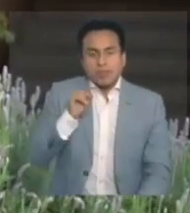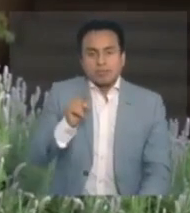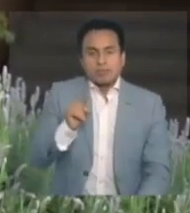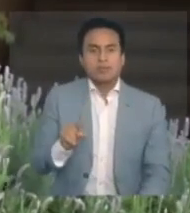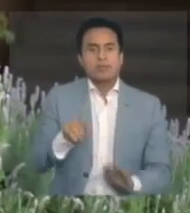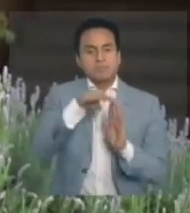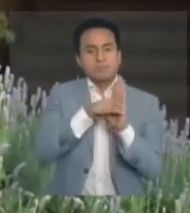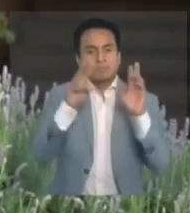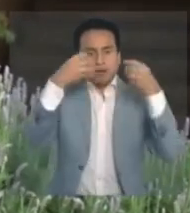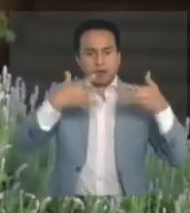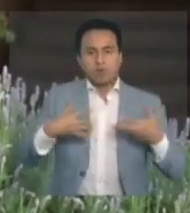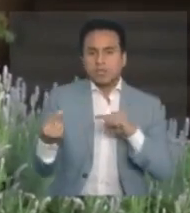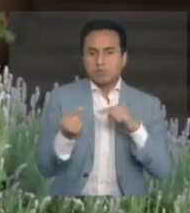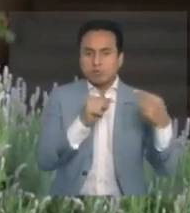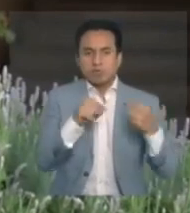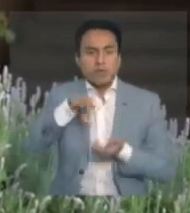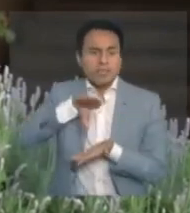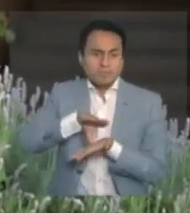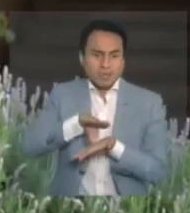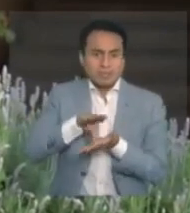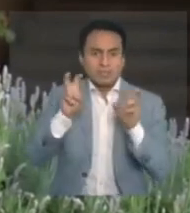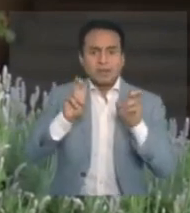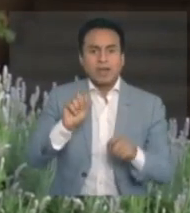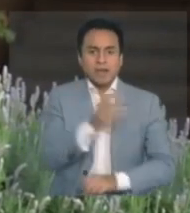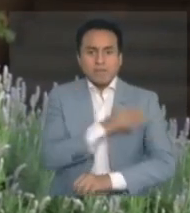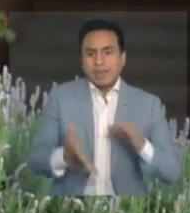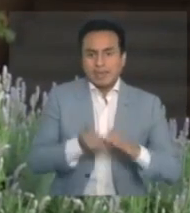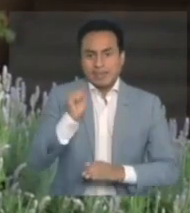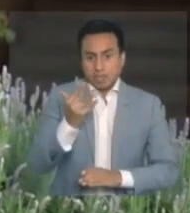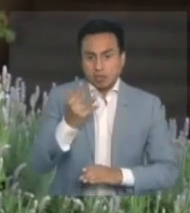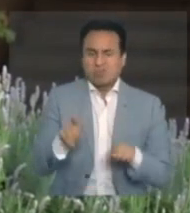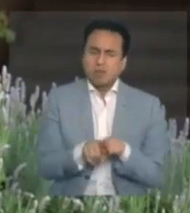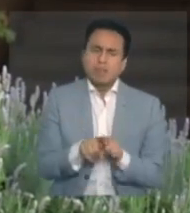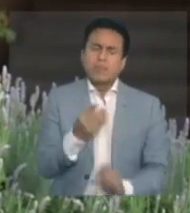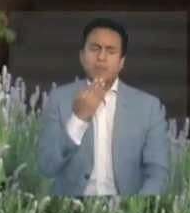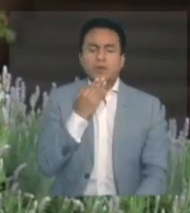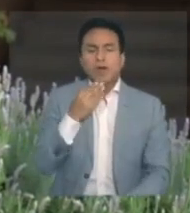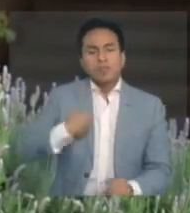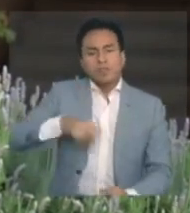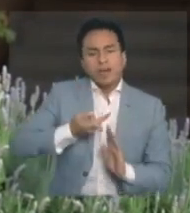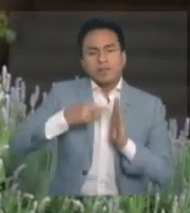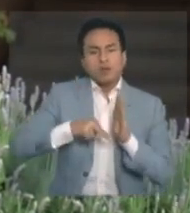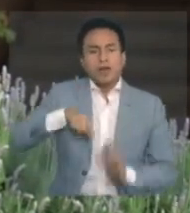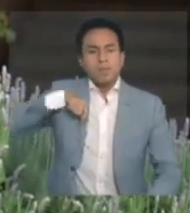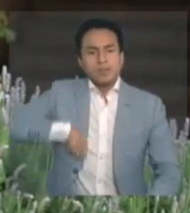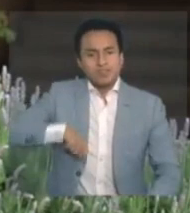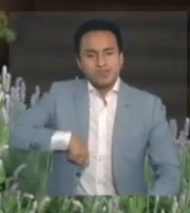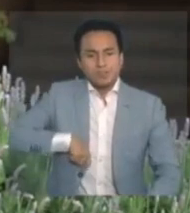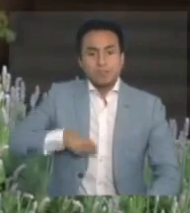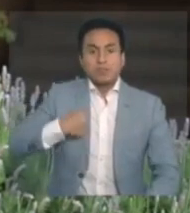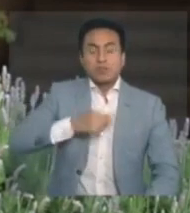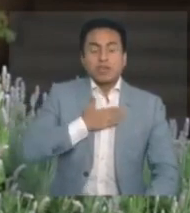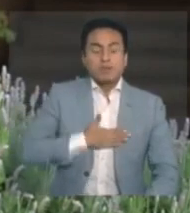el marco de la discusión que estamos teniendo como país en materia de quinto retiro, pero que también se cruza con nuestra reforma de pensiones, porque creemos